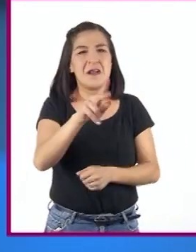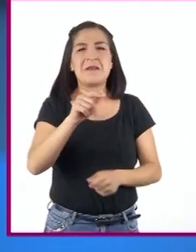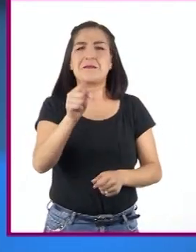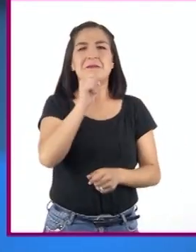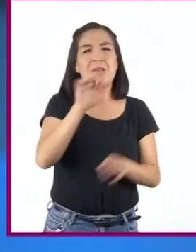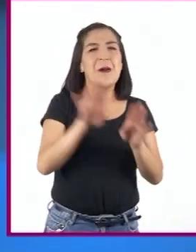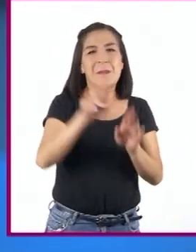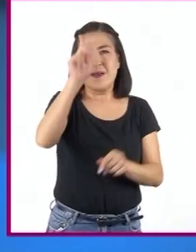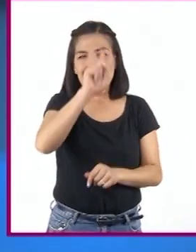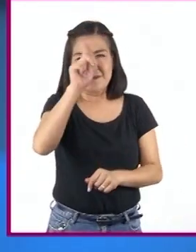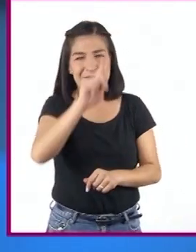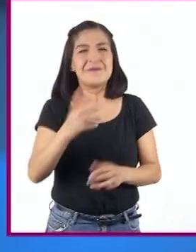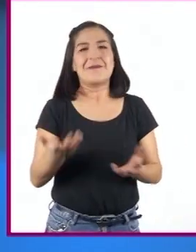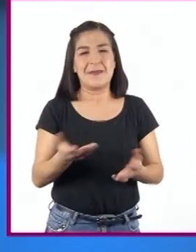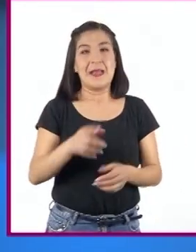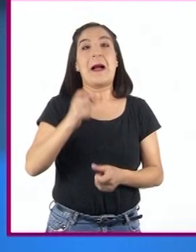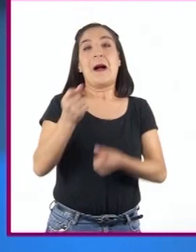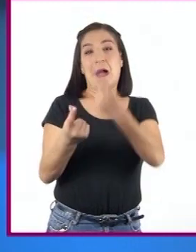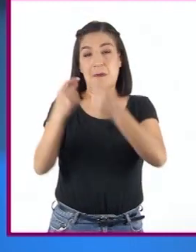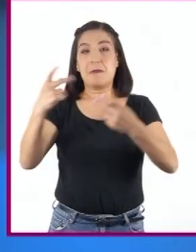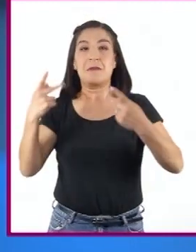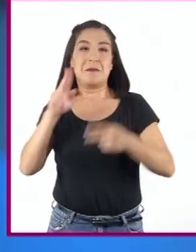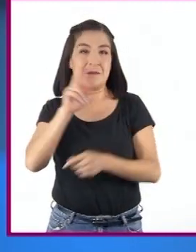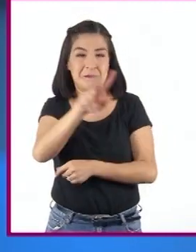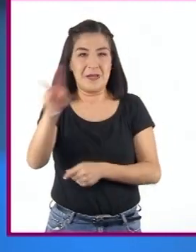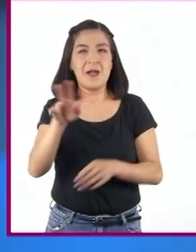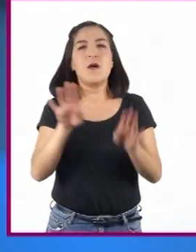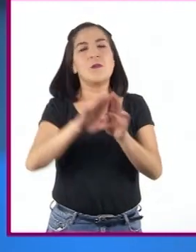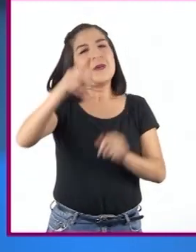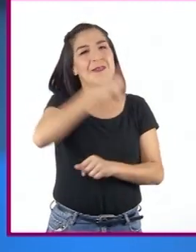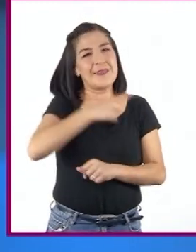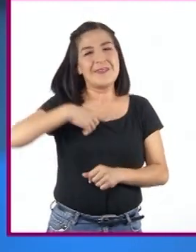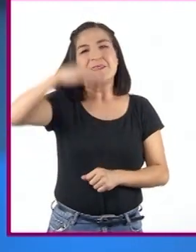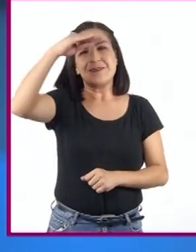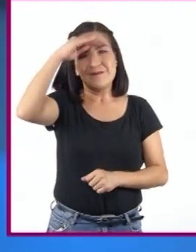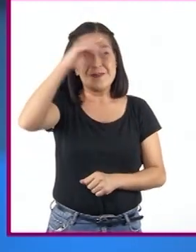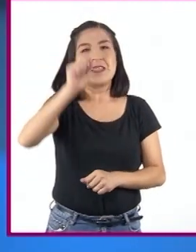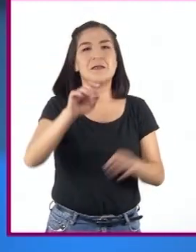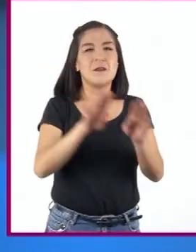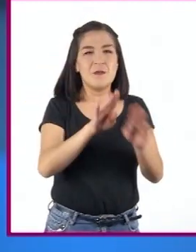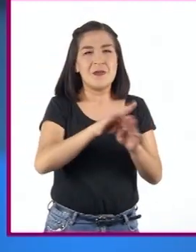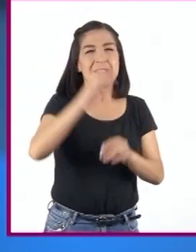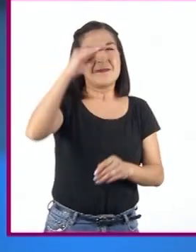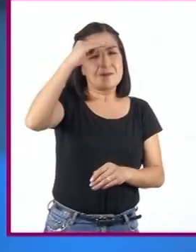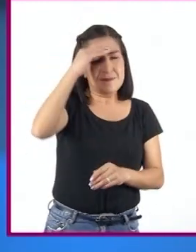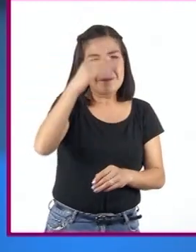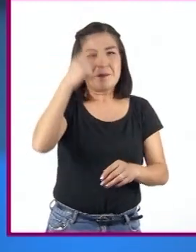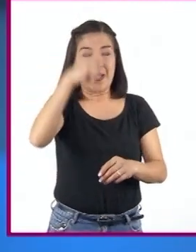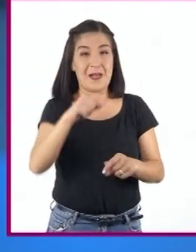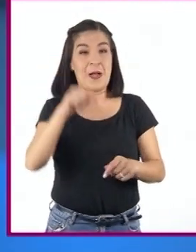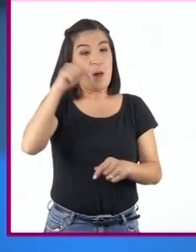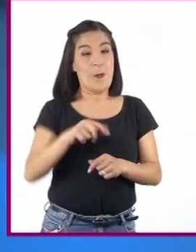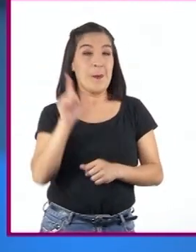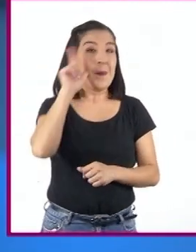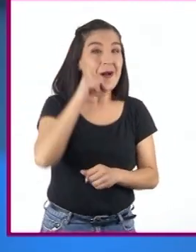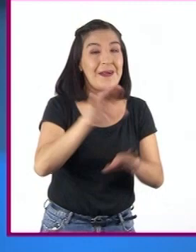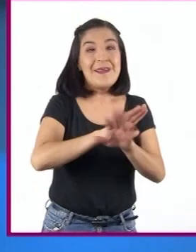necesitaban las pistas. Para los demás, deben saber que el razonamiento deductivo no es algo que se aprenda de la noche a la